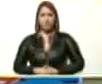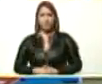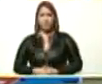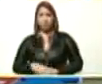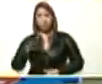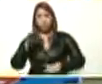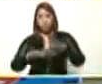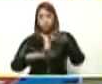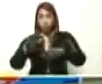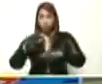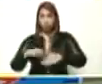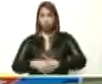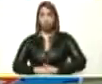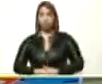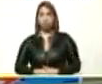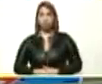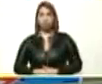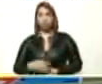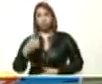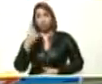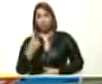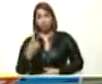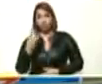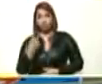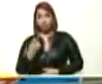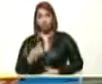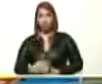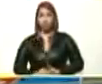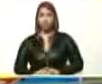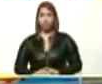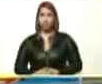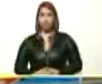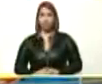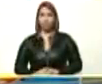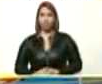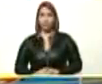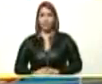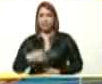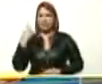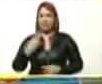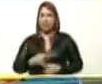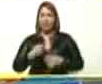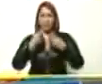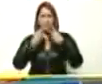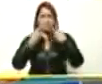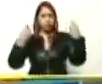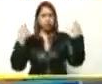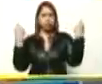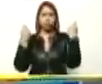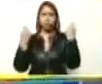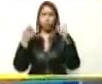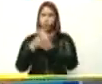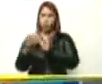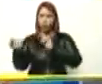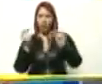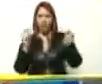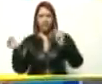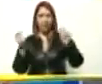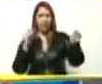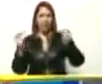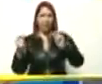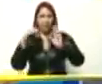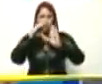quizás, faltaría, mayor difusión, de su debate, de su contenido,